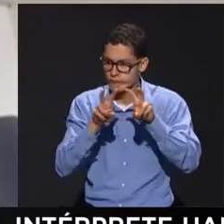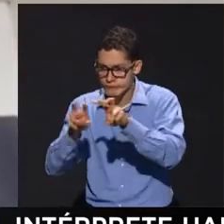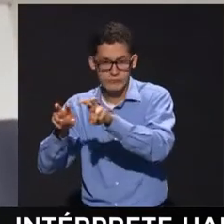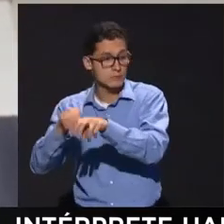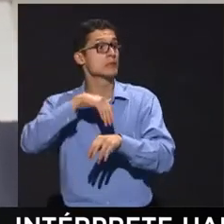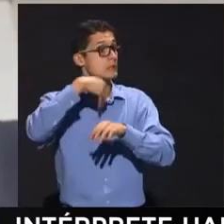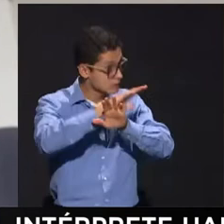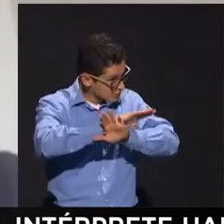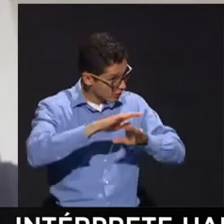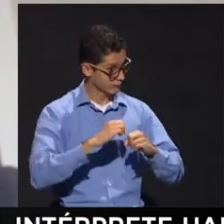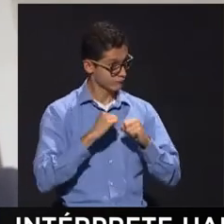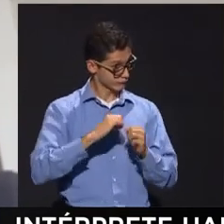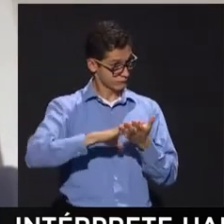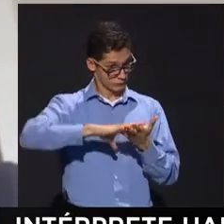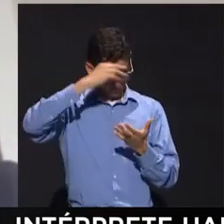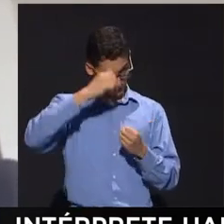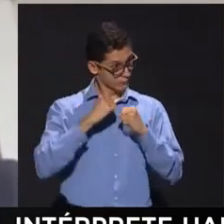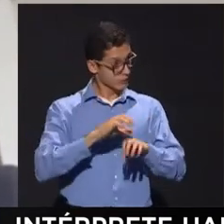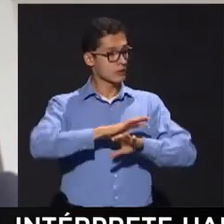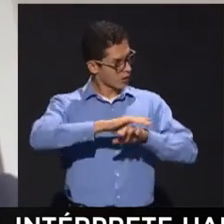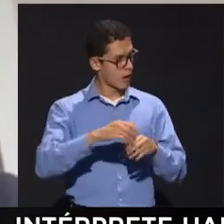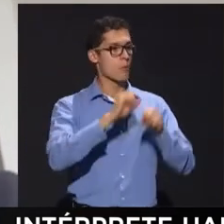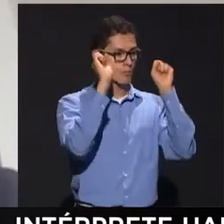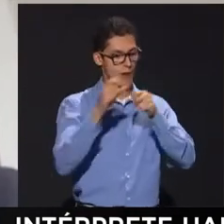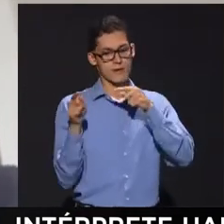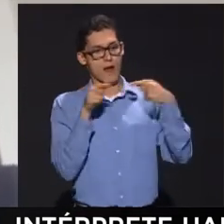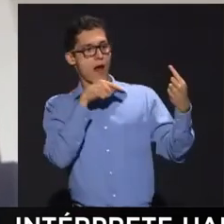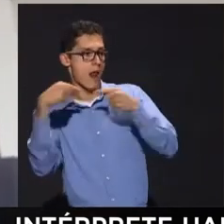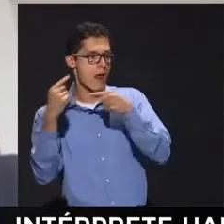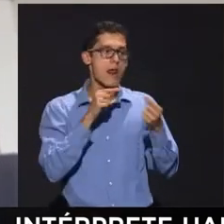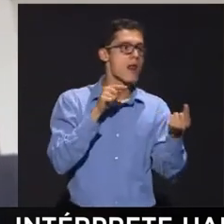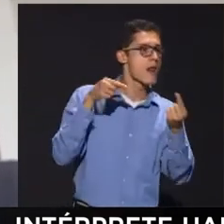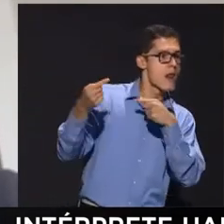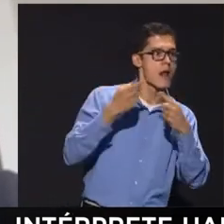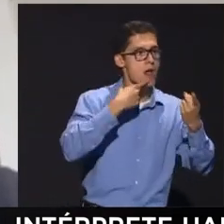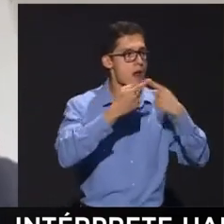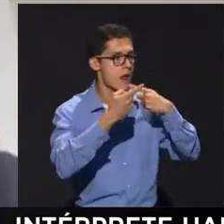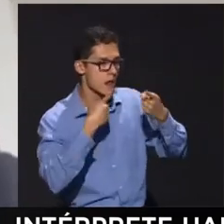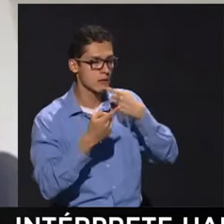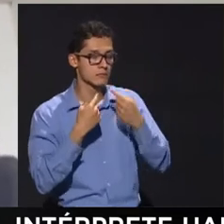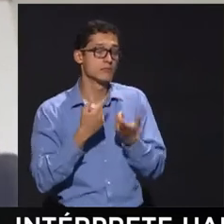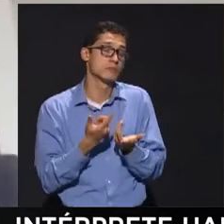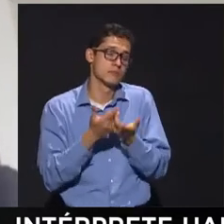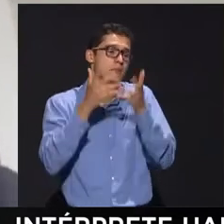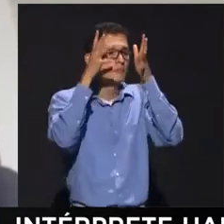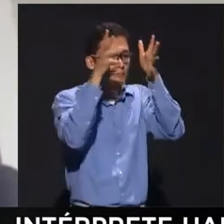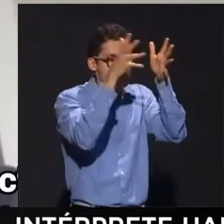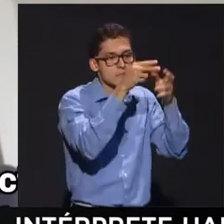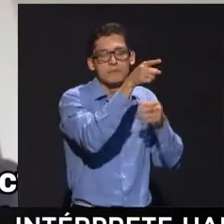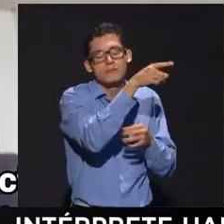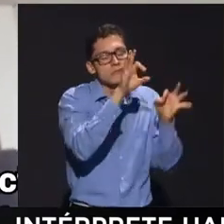Es lo fundamental, es enseñarle a las personas a razonar, que la enseñanza es una enseñanza